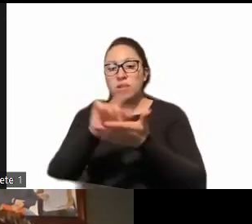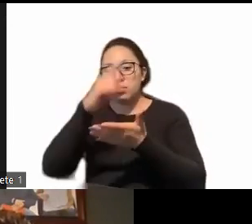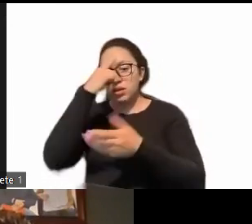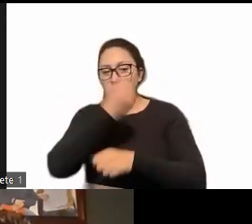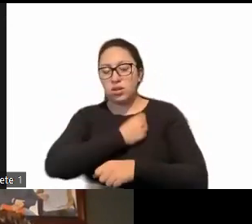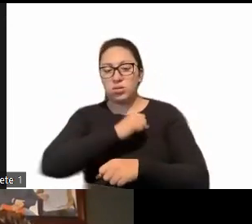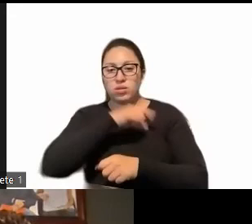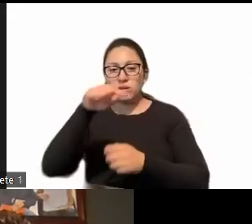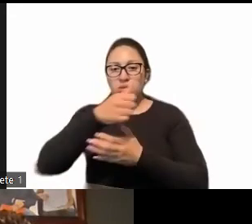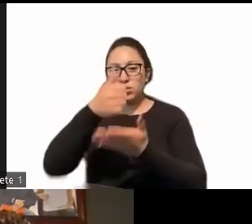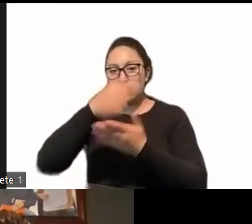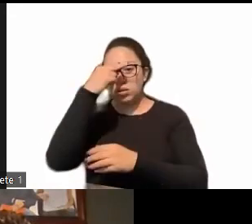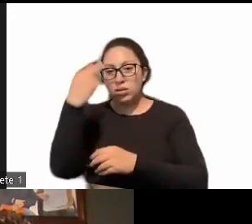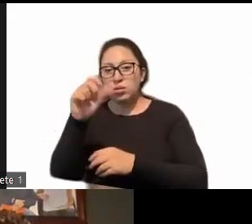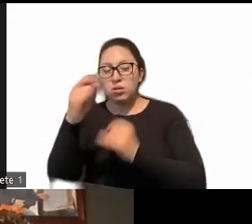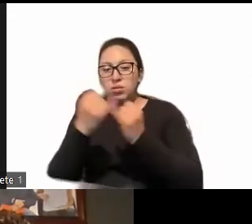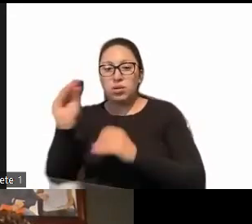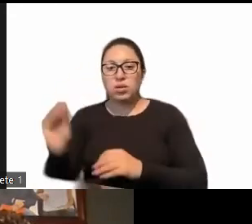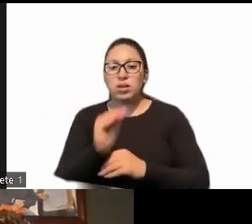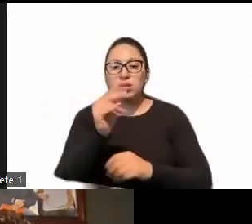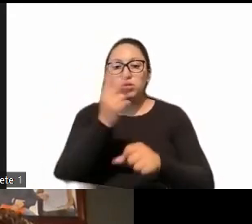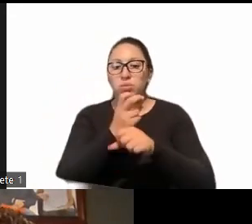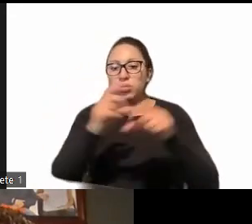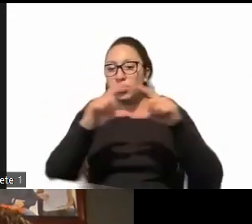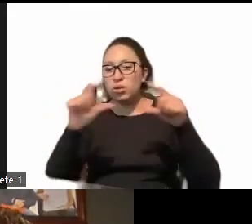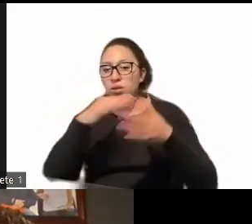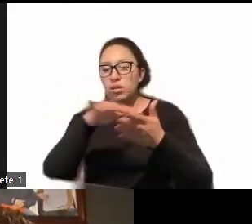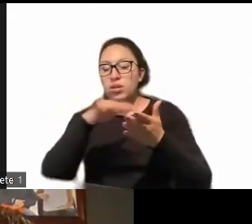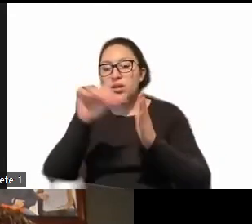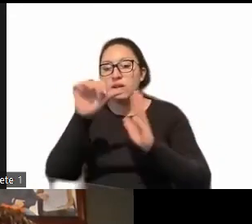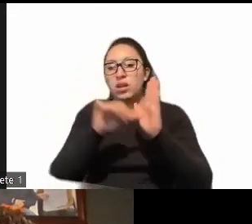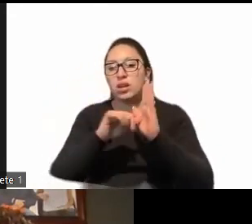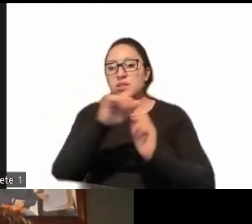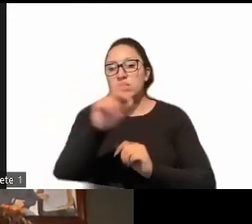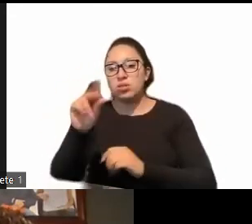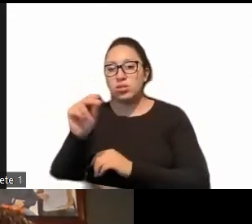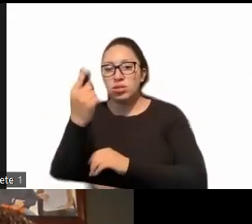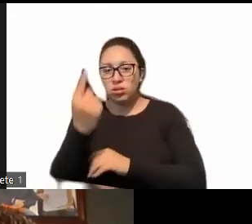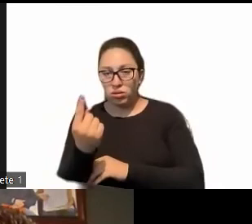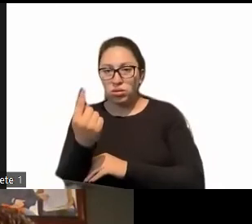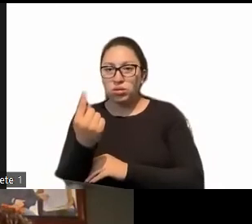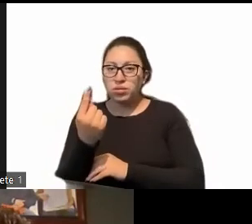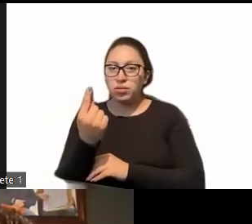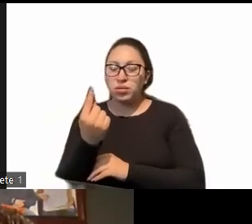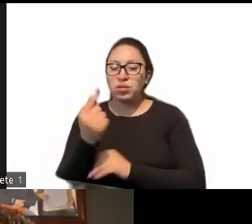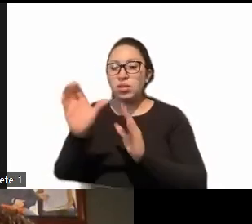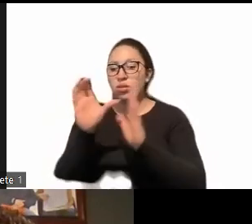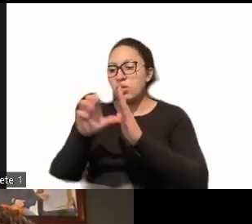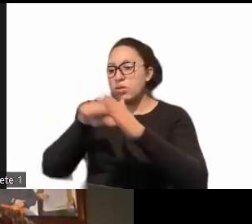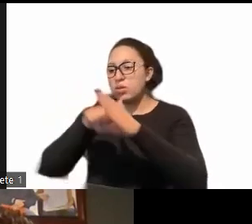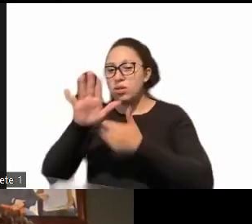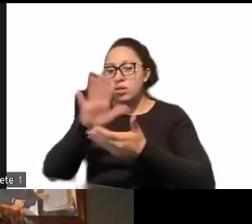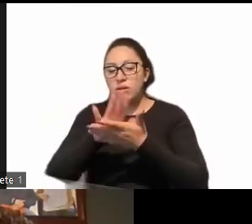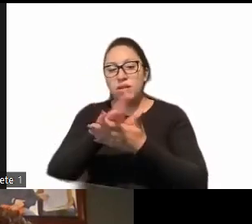de México y se adiciona un segundo párrafo al artículo 181 del Código Penal para el